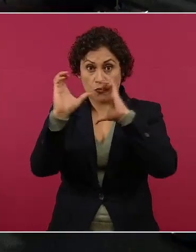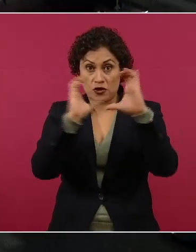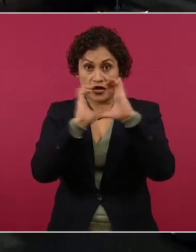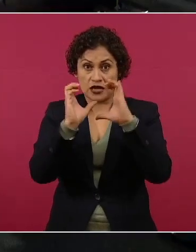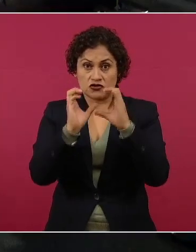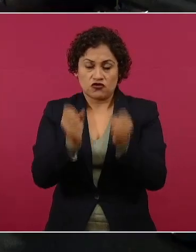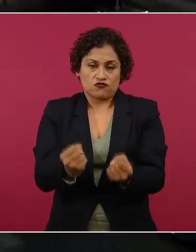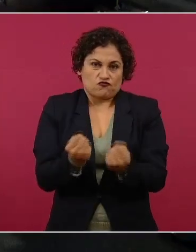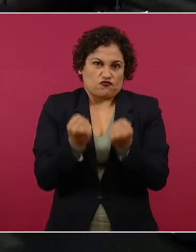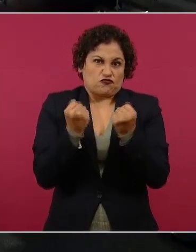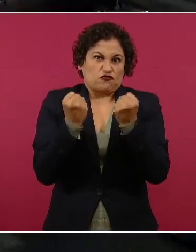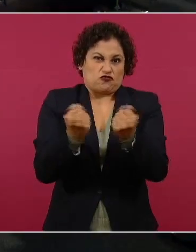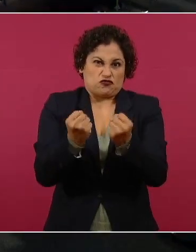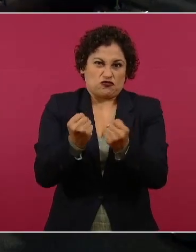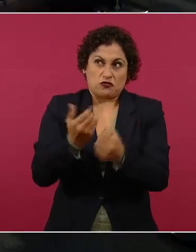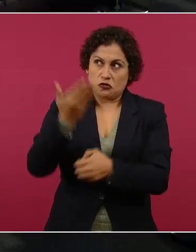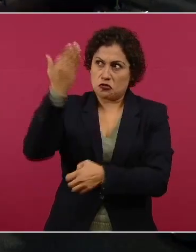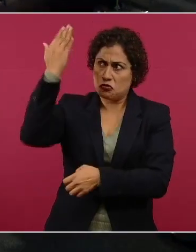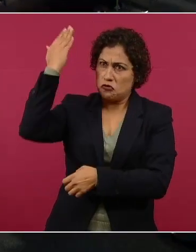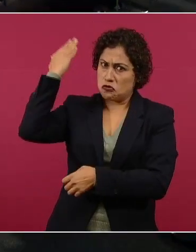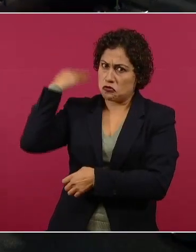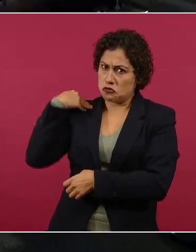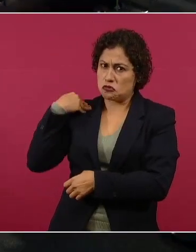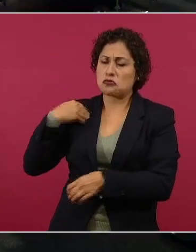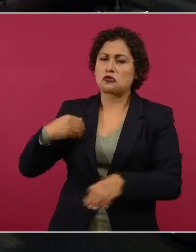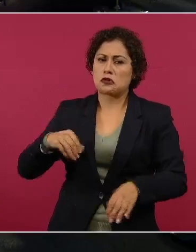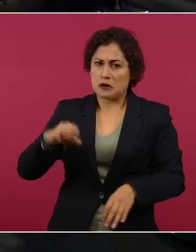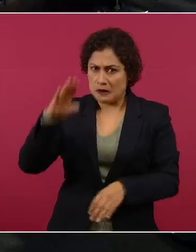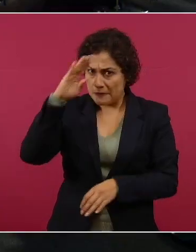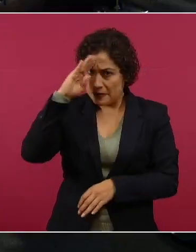Yo recuerdo que un embajador